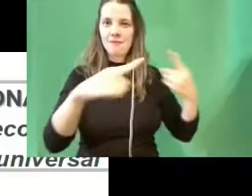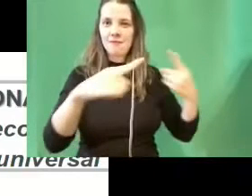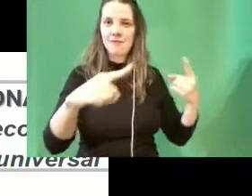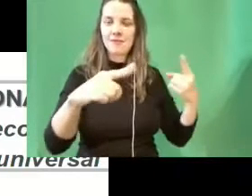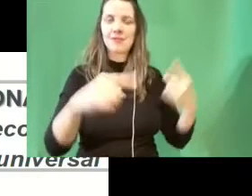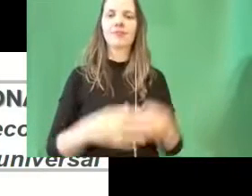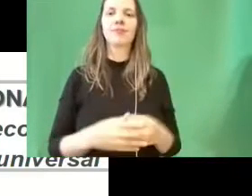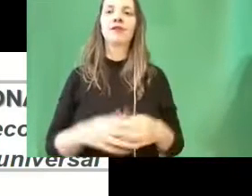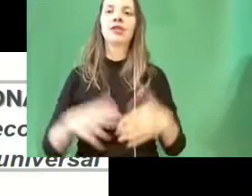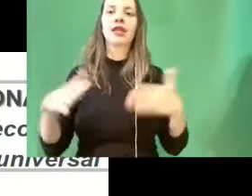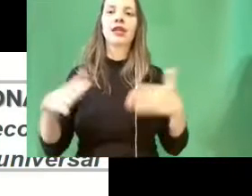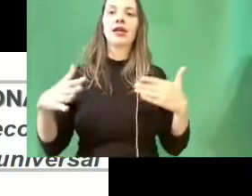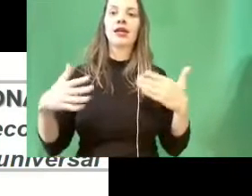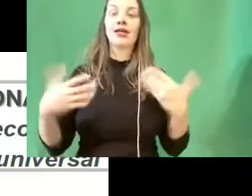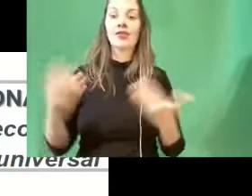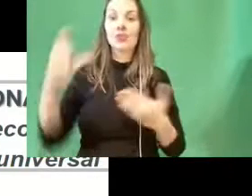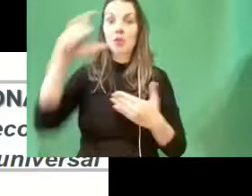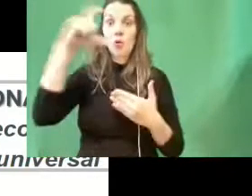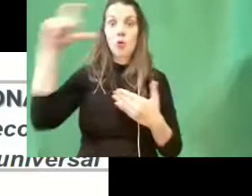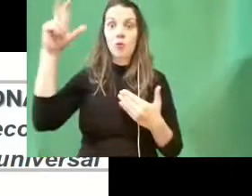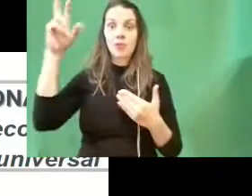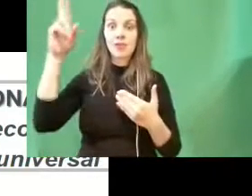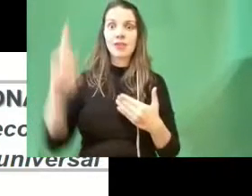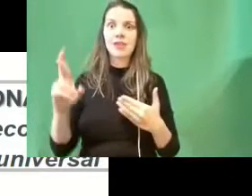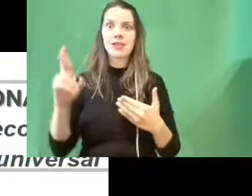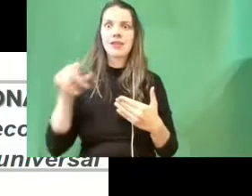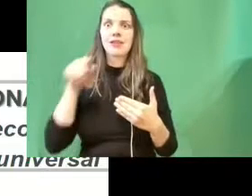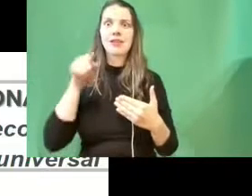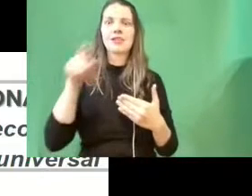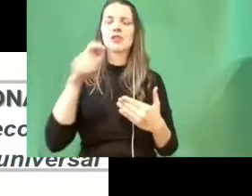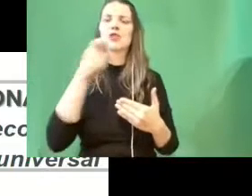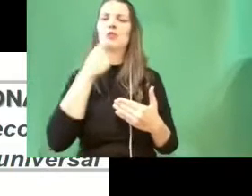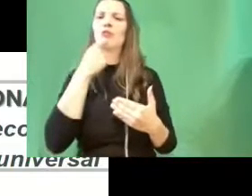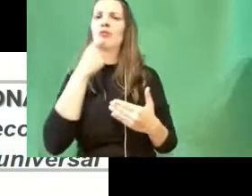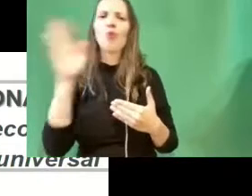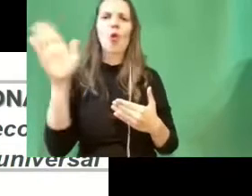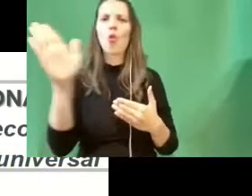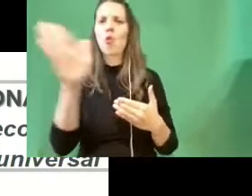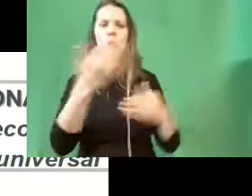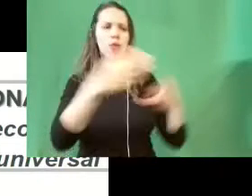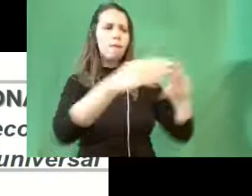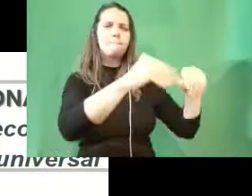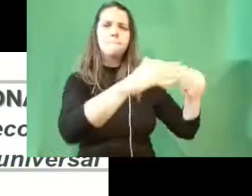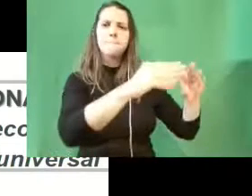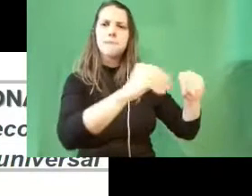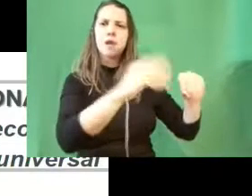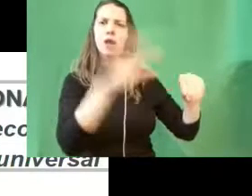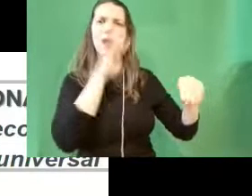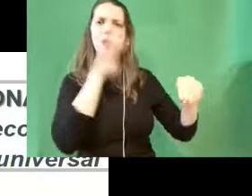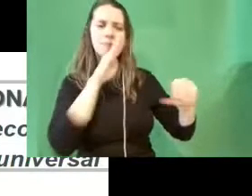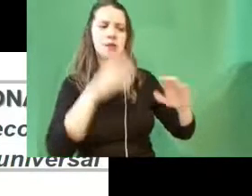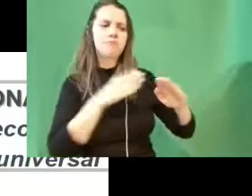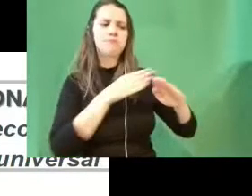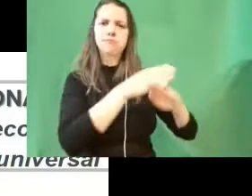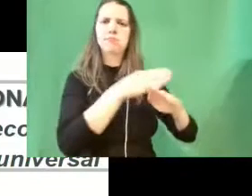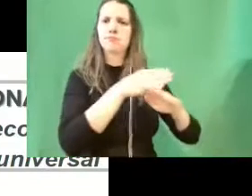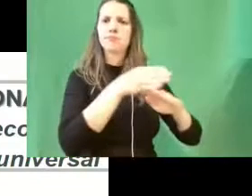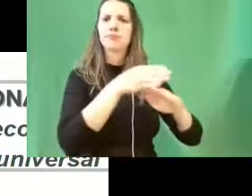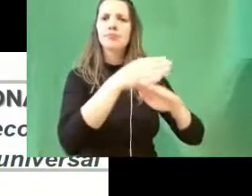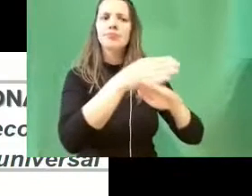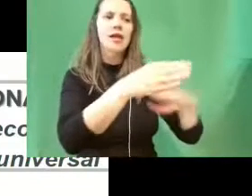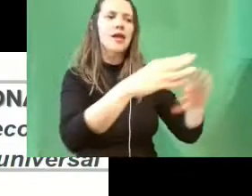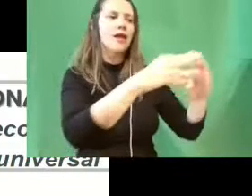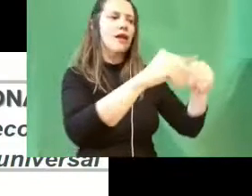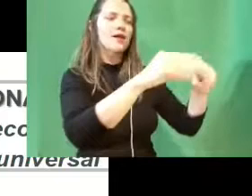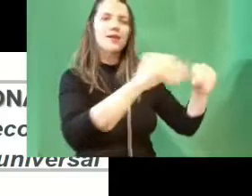Costa Rica, unas ganas de que todos quieren tener playas accesibles. Y por el momento creo que estamos superando las 15 playas en Costa Rica, tal como ustedes lo